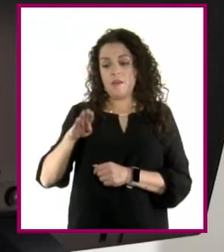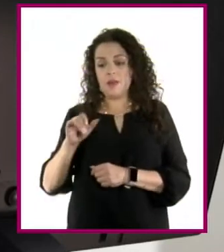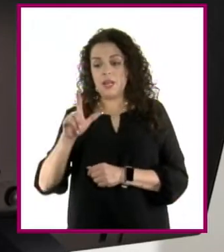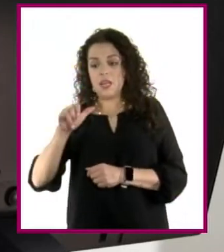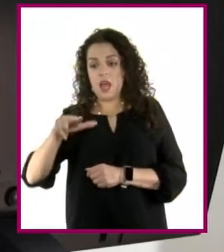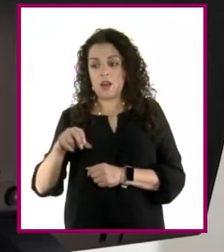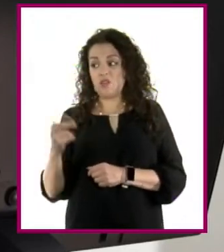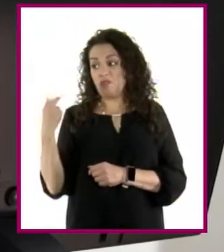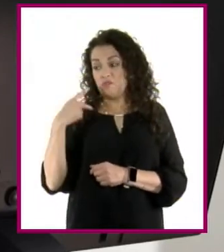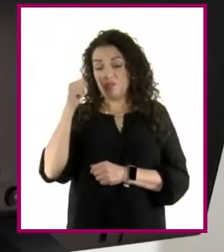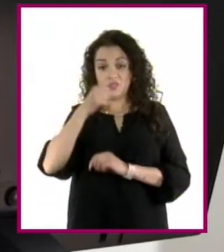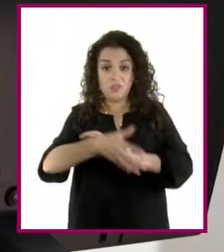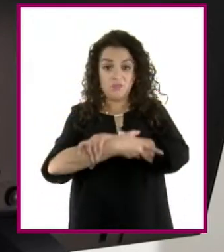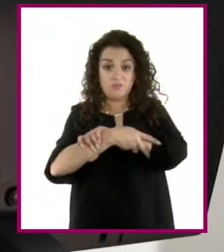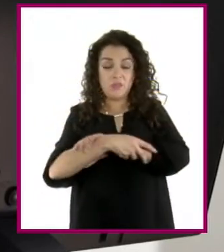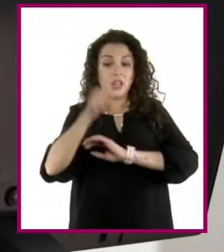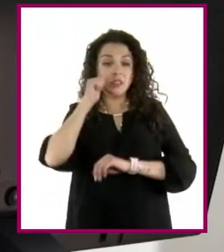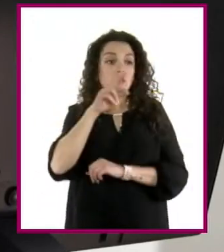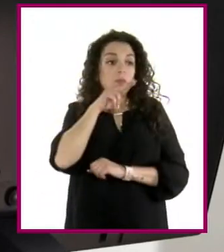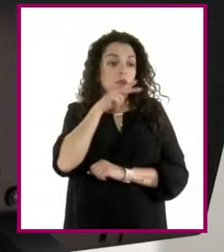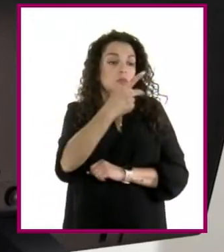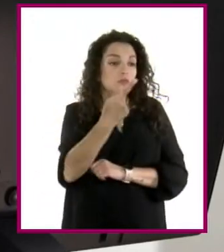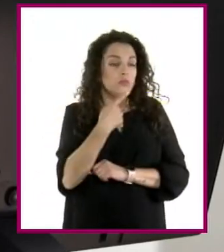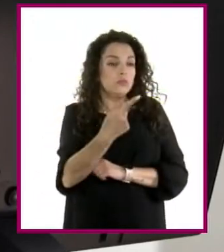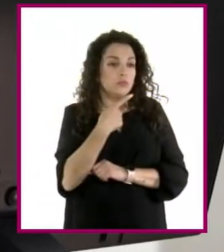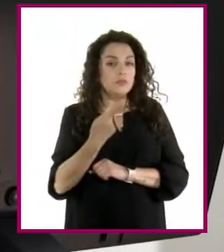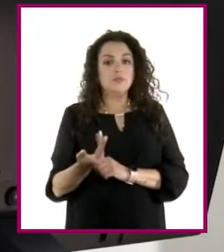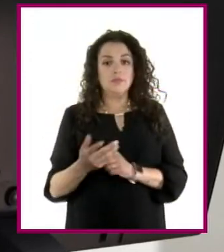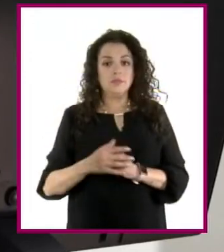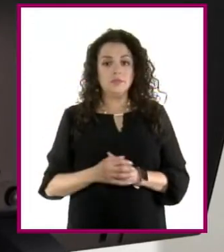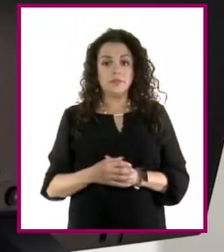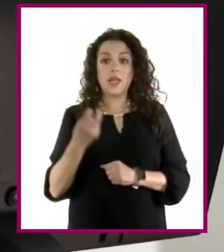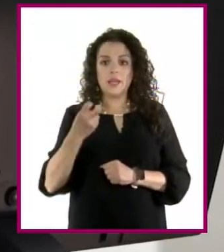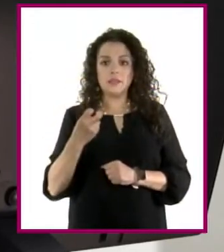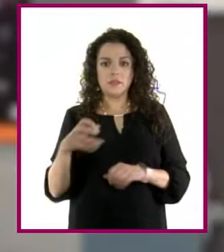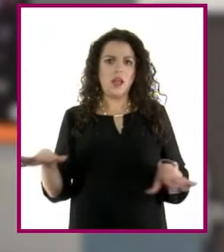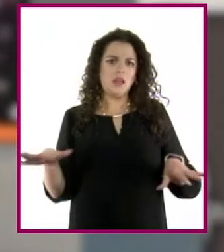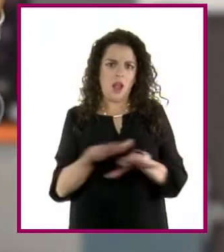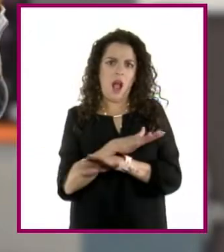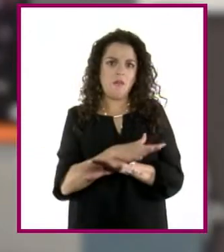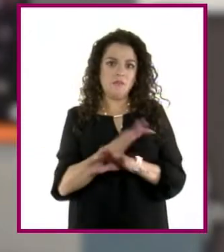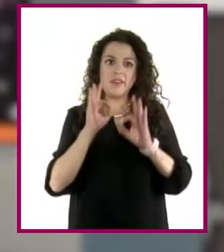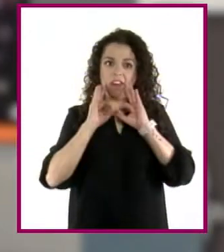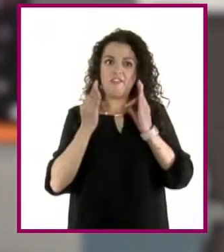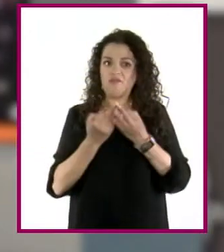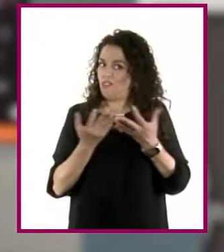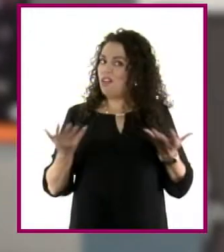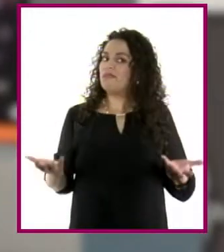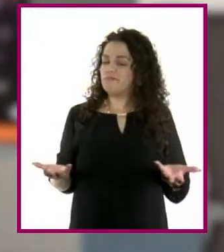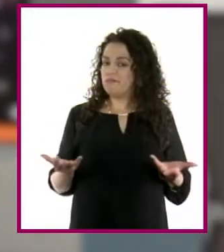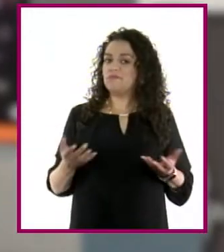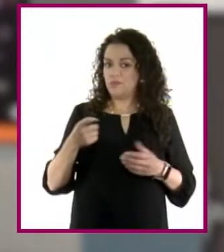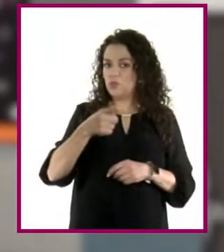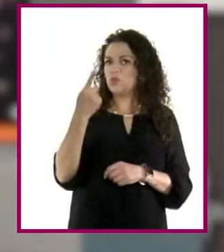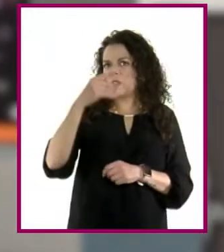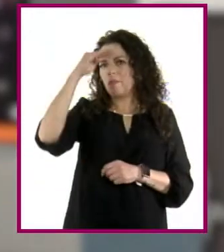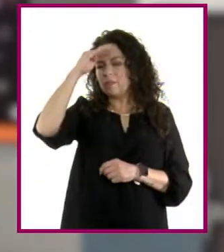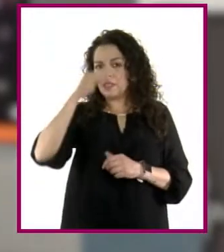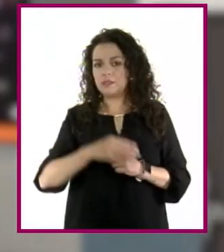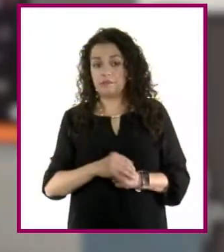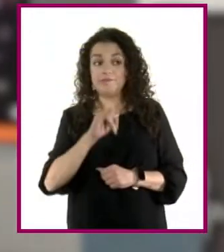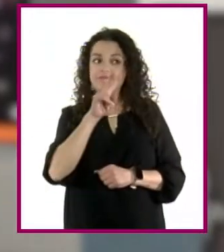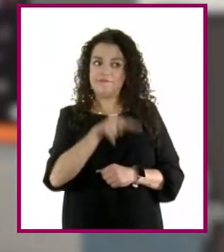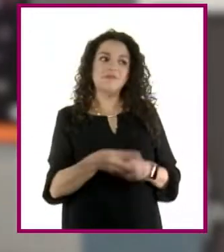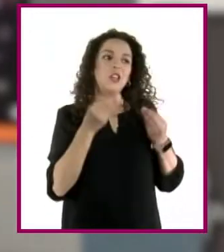somos solidarios, nos preocupamos uno por el otro. Y eso cambia mucho las cosas, ¿no crees? ¡Mucho! Pero en este